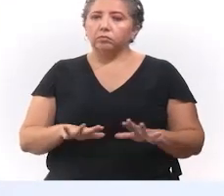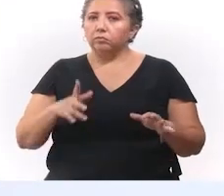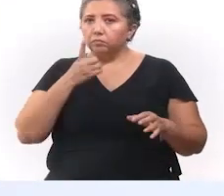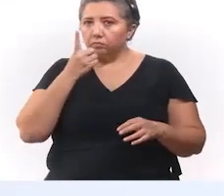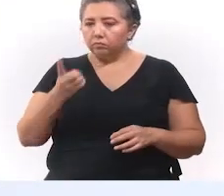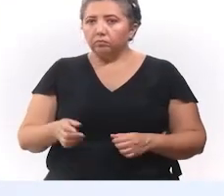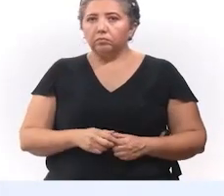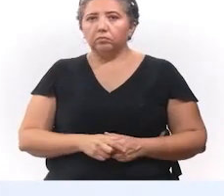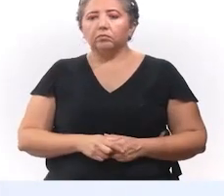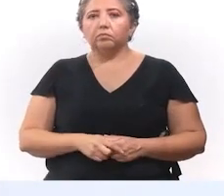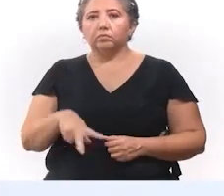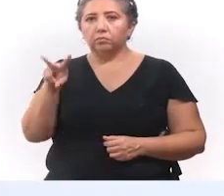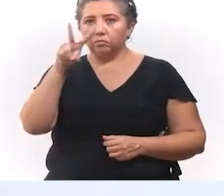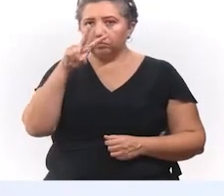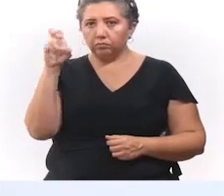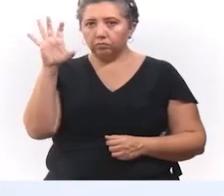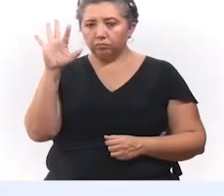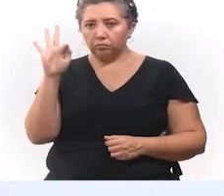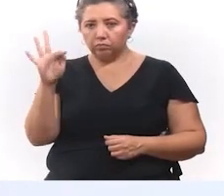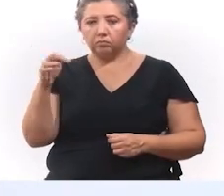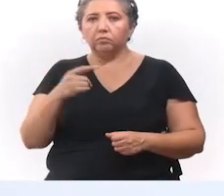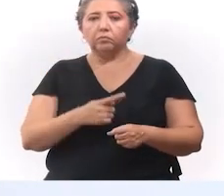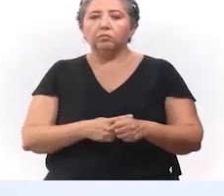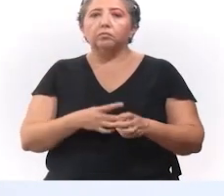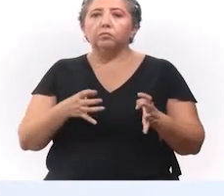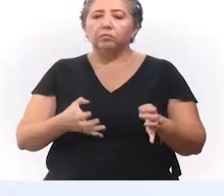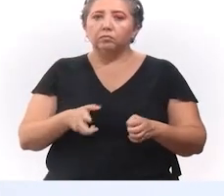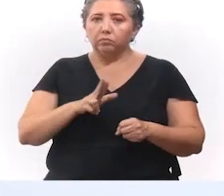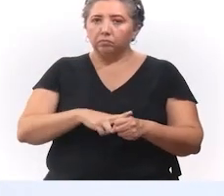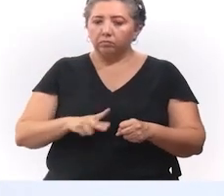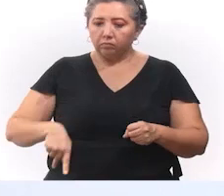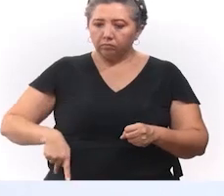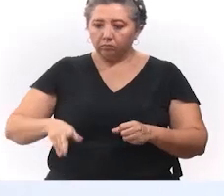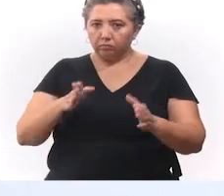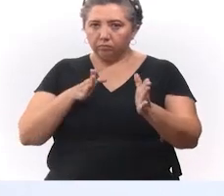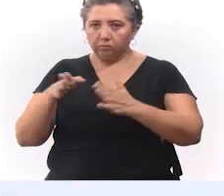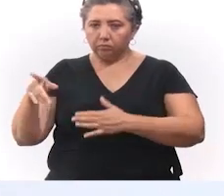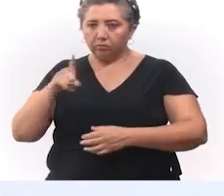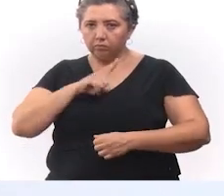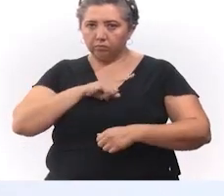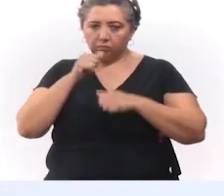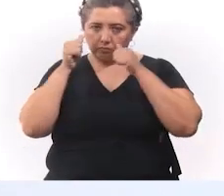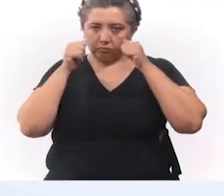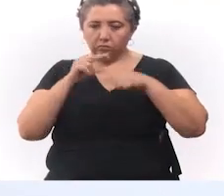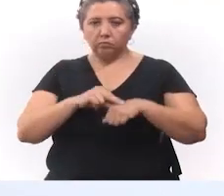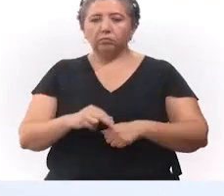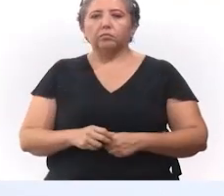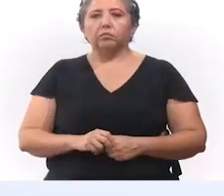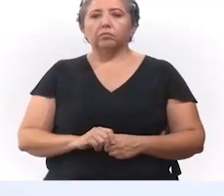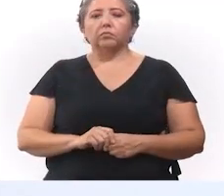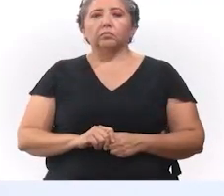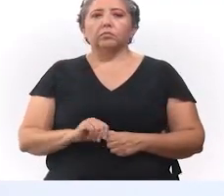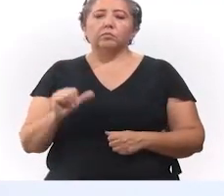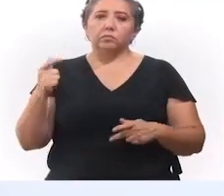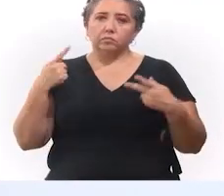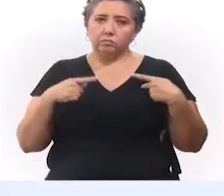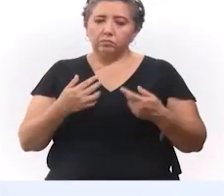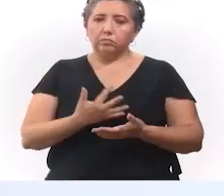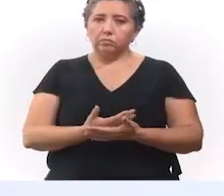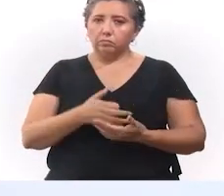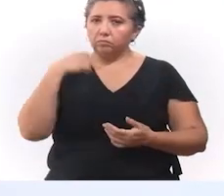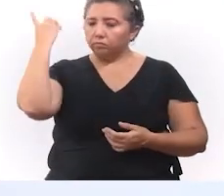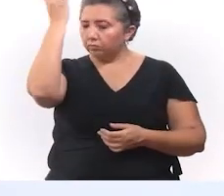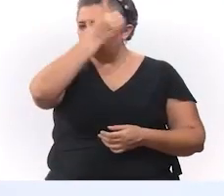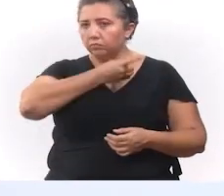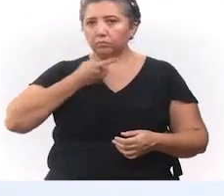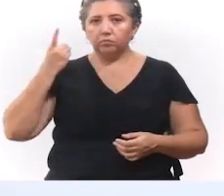Como ya se mencionó, 240 de los casos positivos están en hospitales públicos y en aislamiento total. Hay otros pacientes